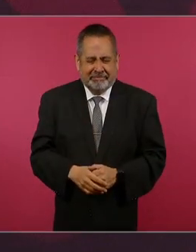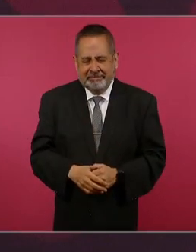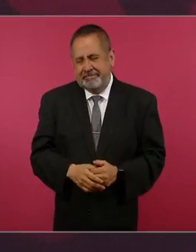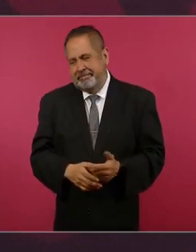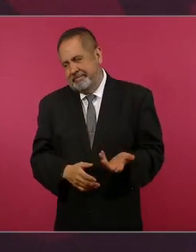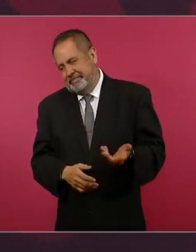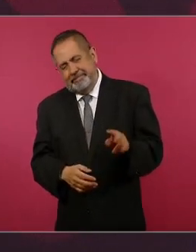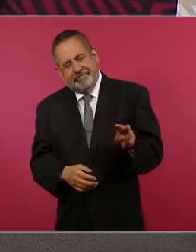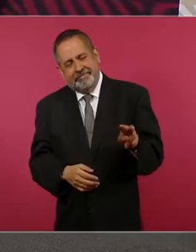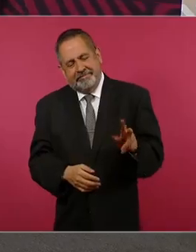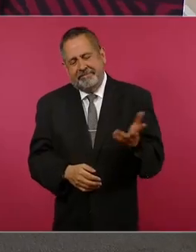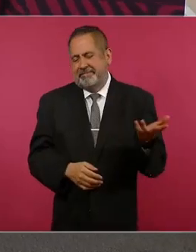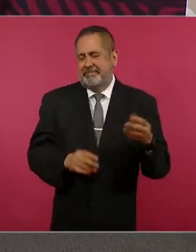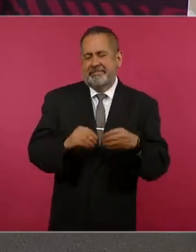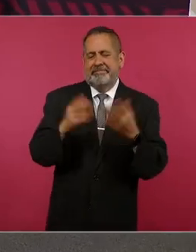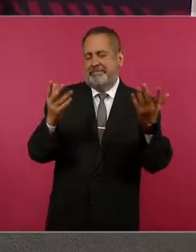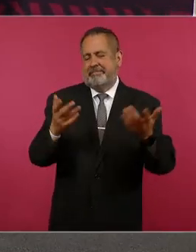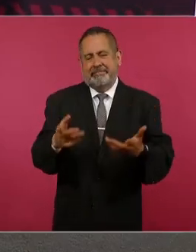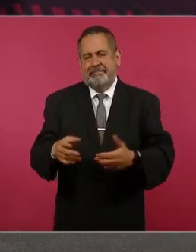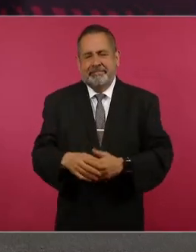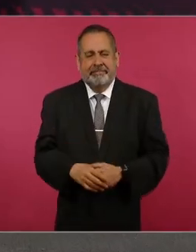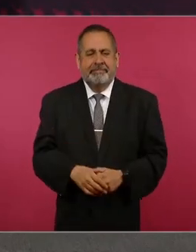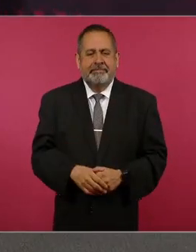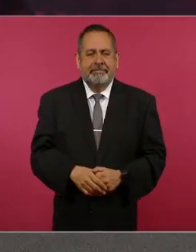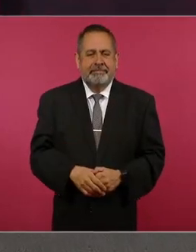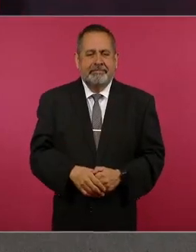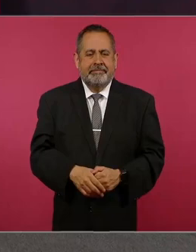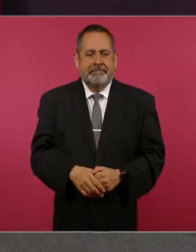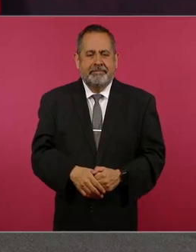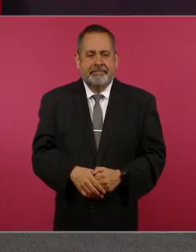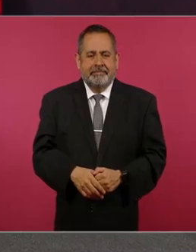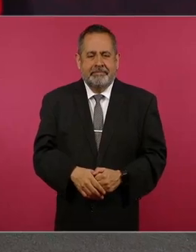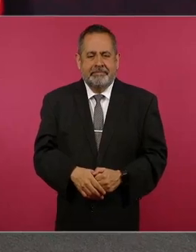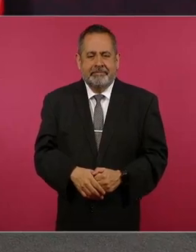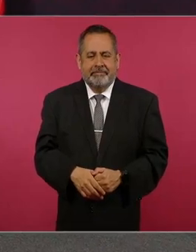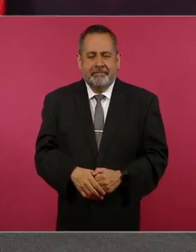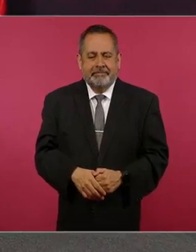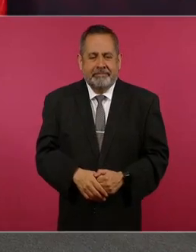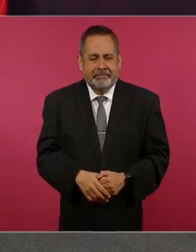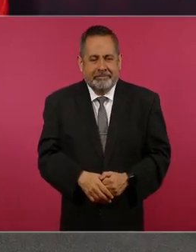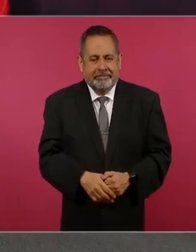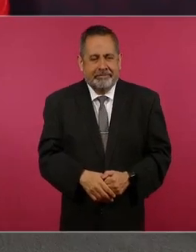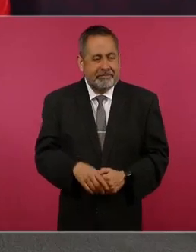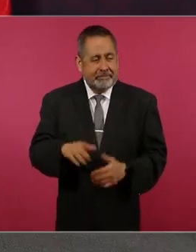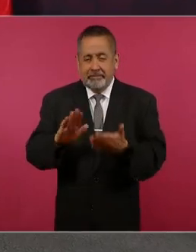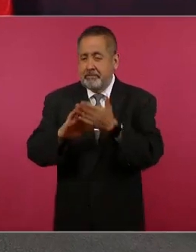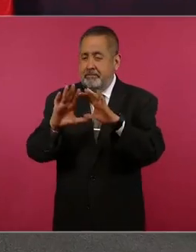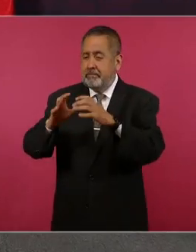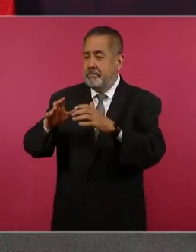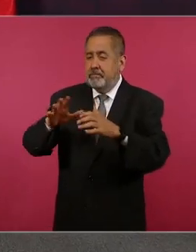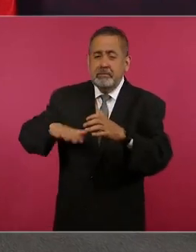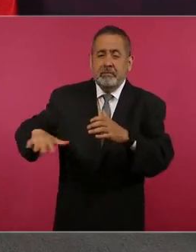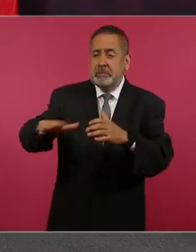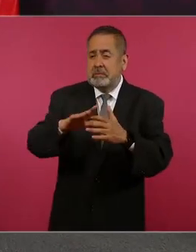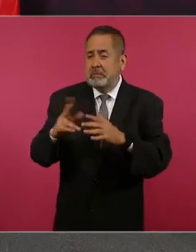de pesos, pues más en comunidades pobres,